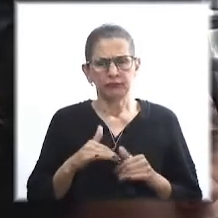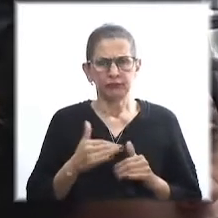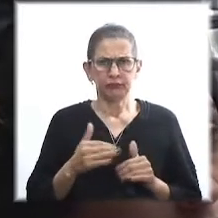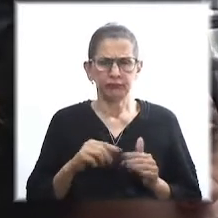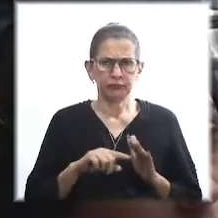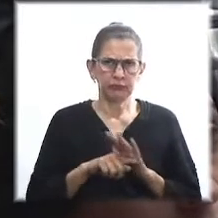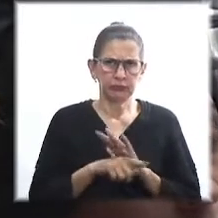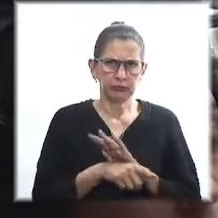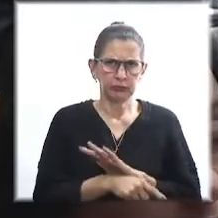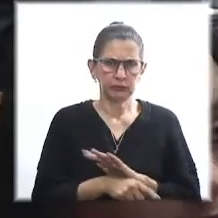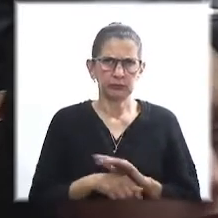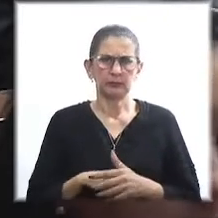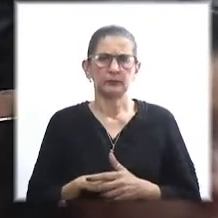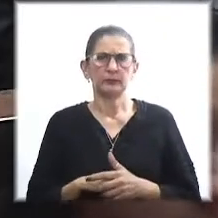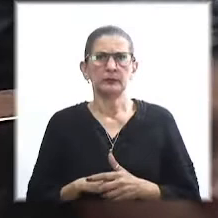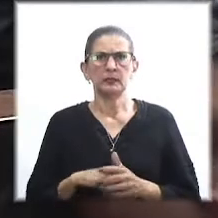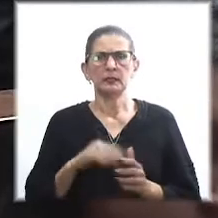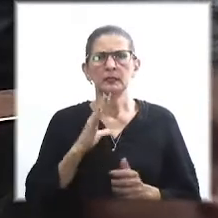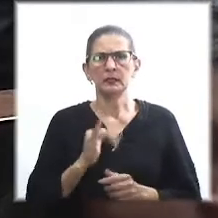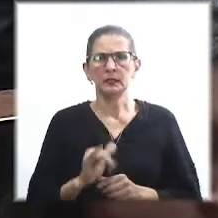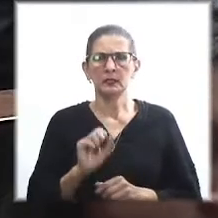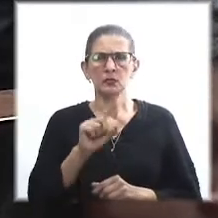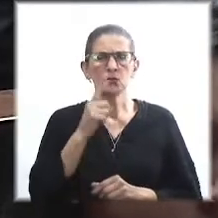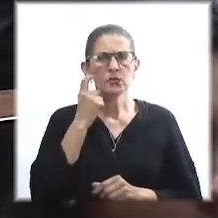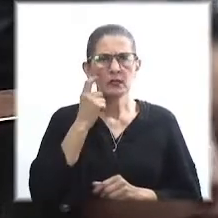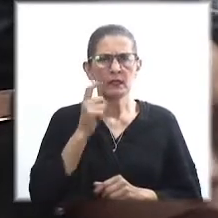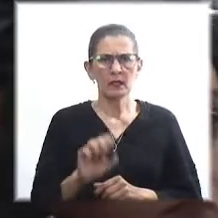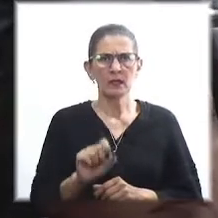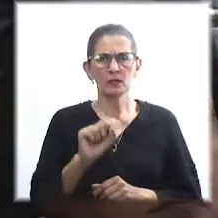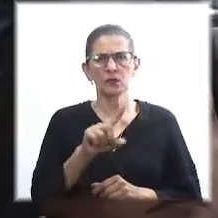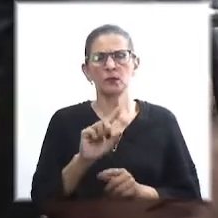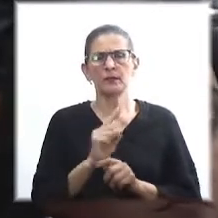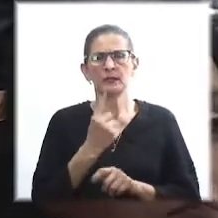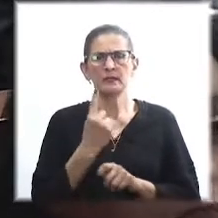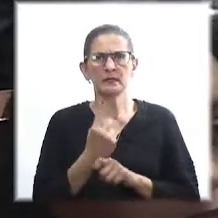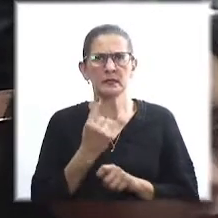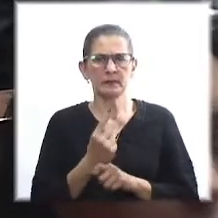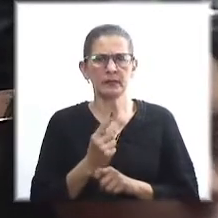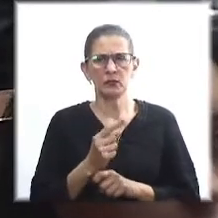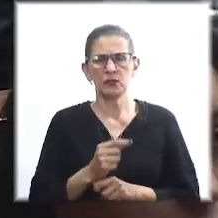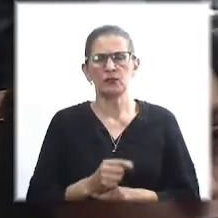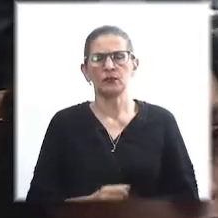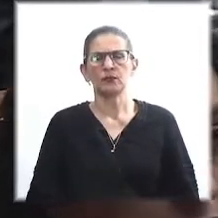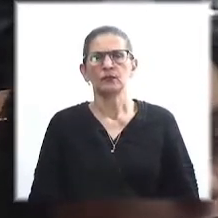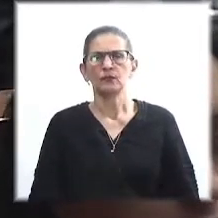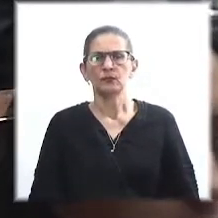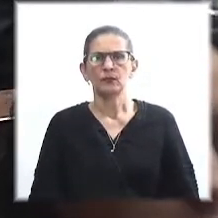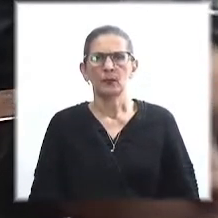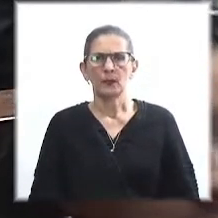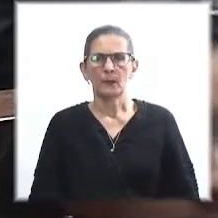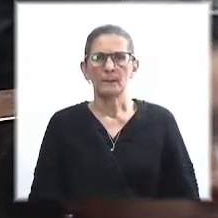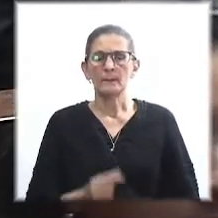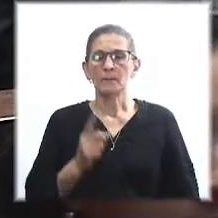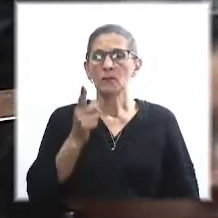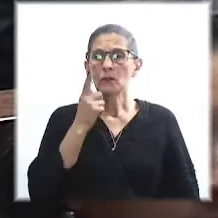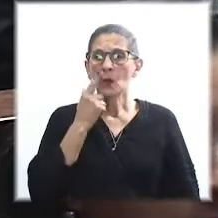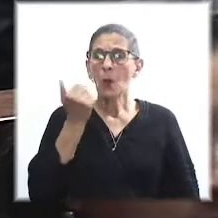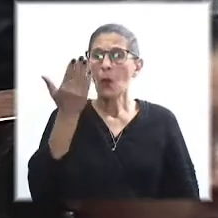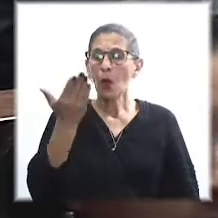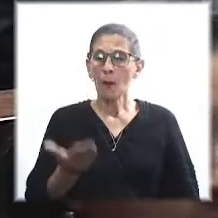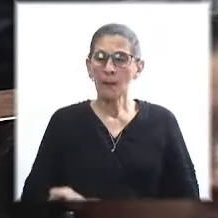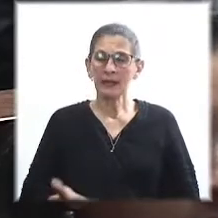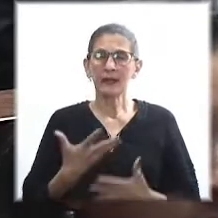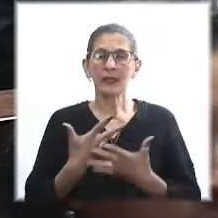de multiplicar y difundir sus ideas, sus principios y sus aspiraciones. Fue un hombre que